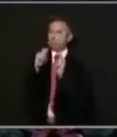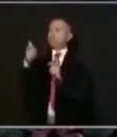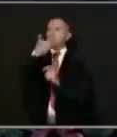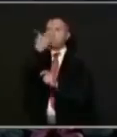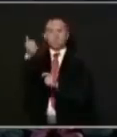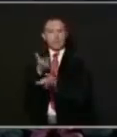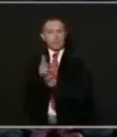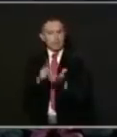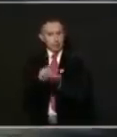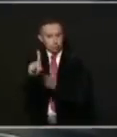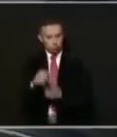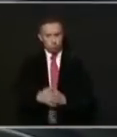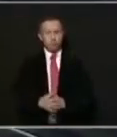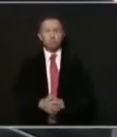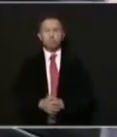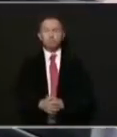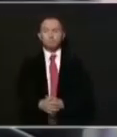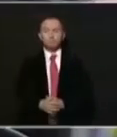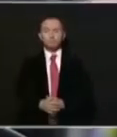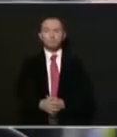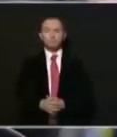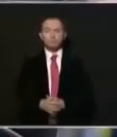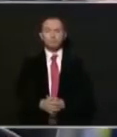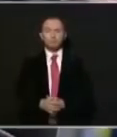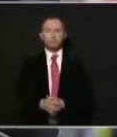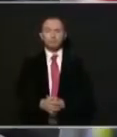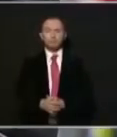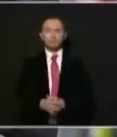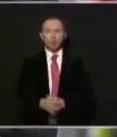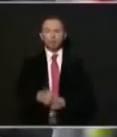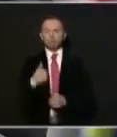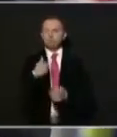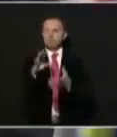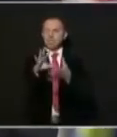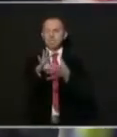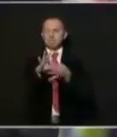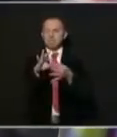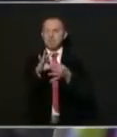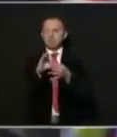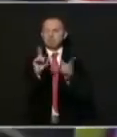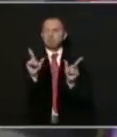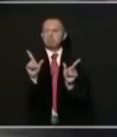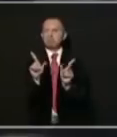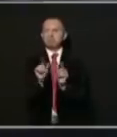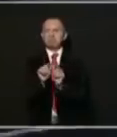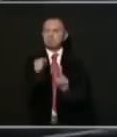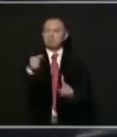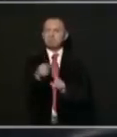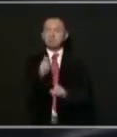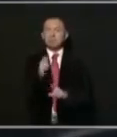Para decirlo también en unas cuantas palabras, el Poder Ejecutivo